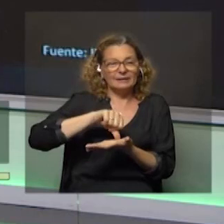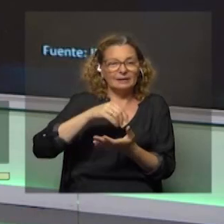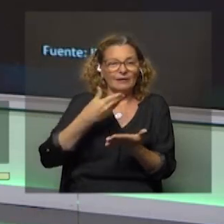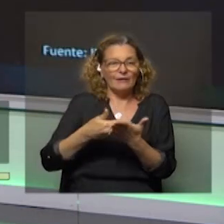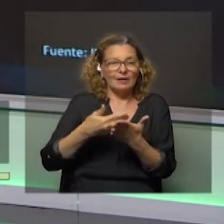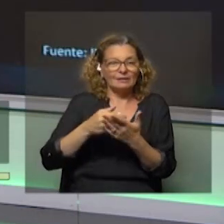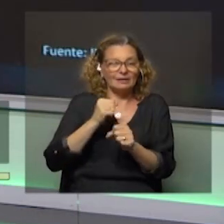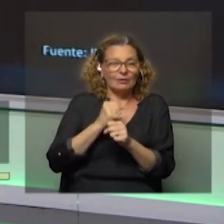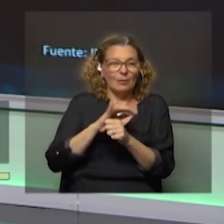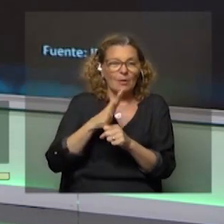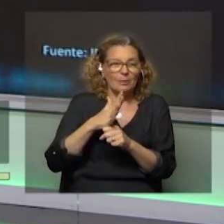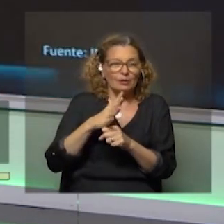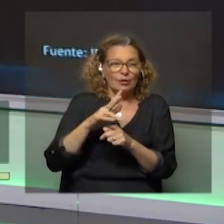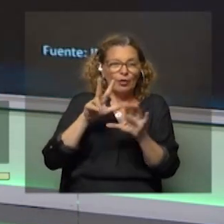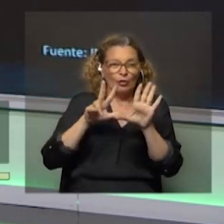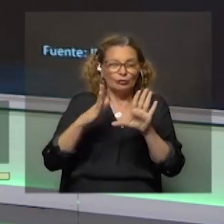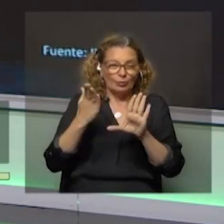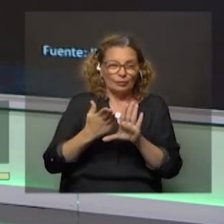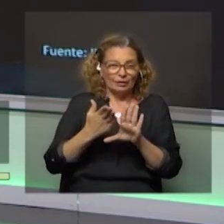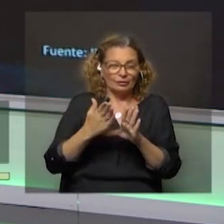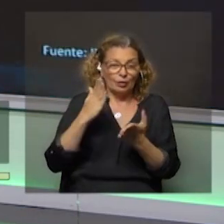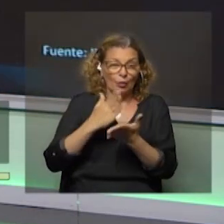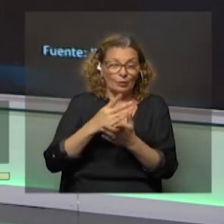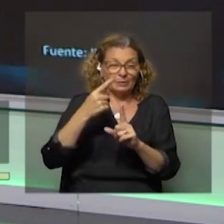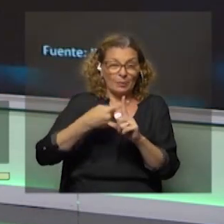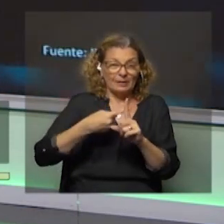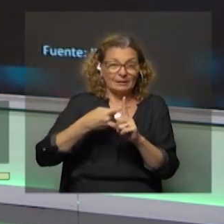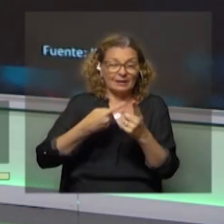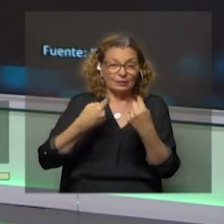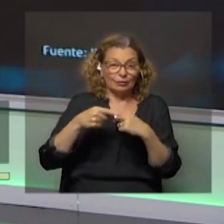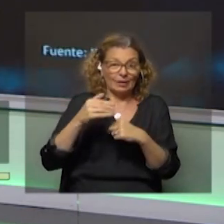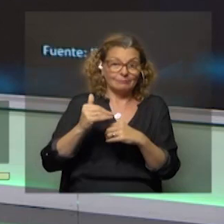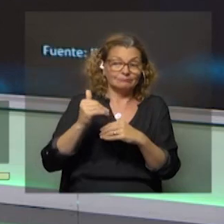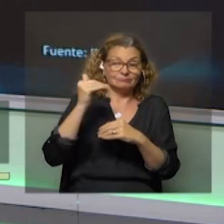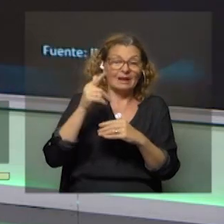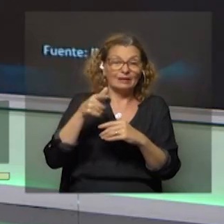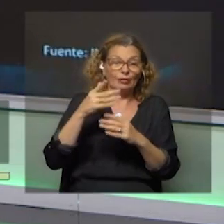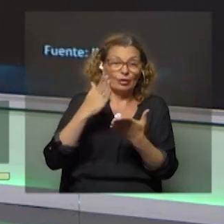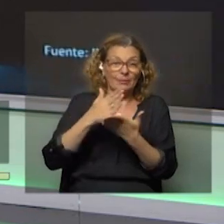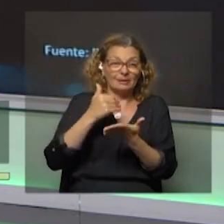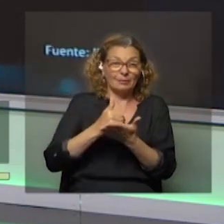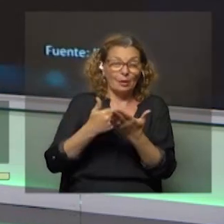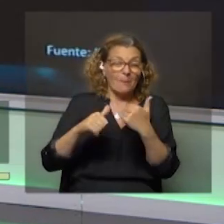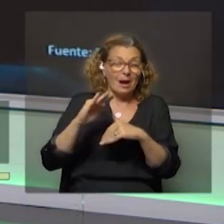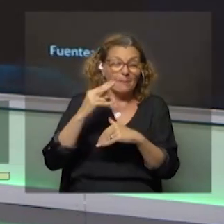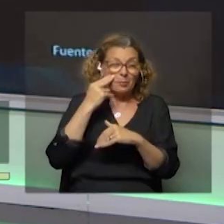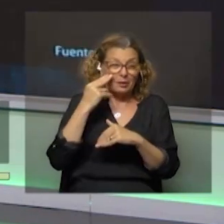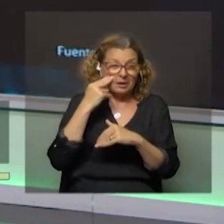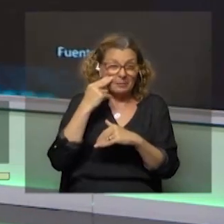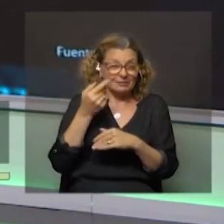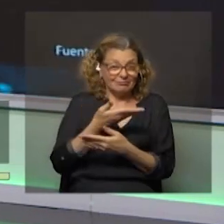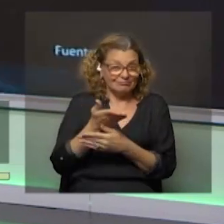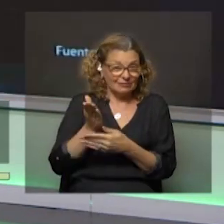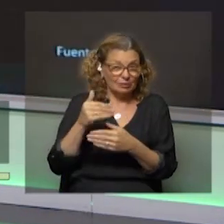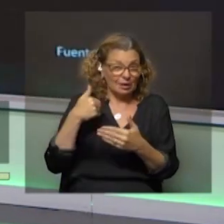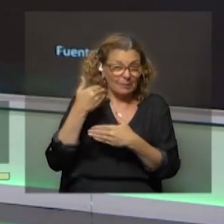empleó a rondado en el entorno del 8% si en los últimos meses Por lo cual acá justamente tenemos la mayor afectación que es un reflejo de